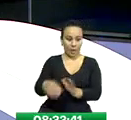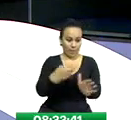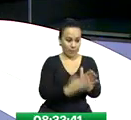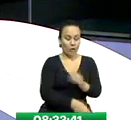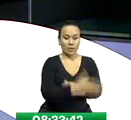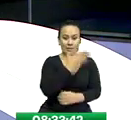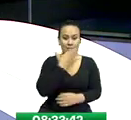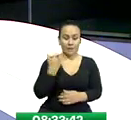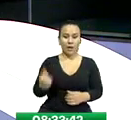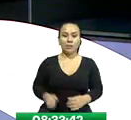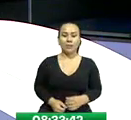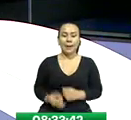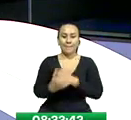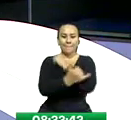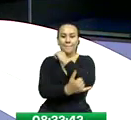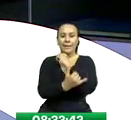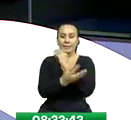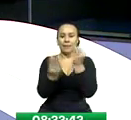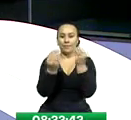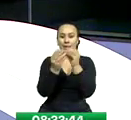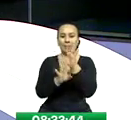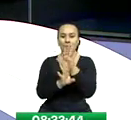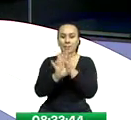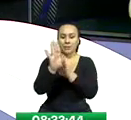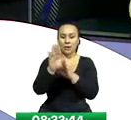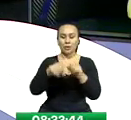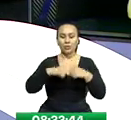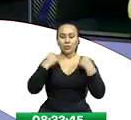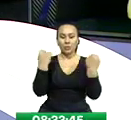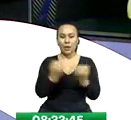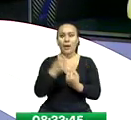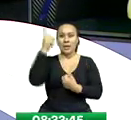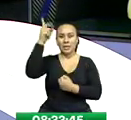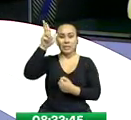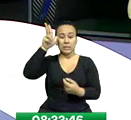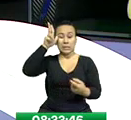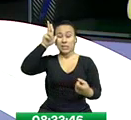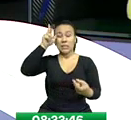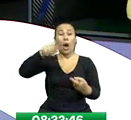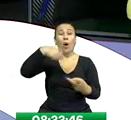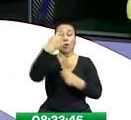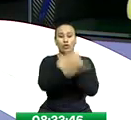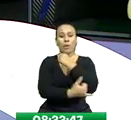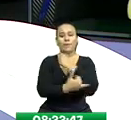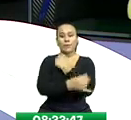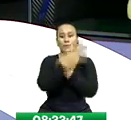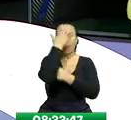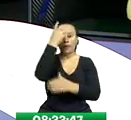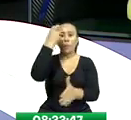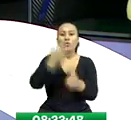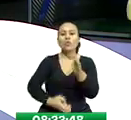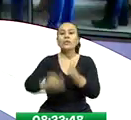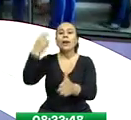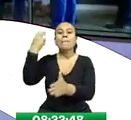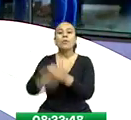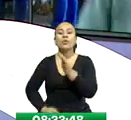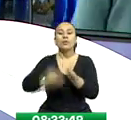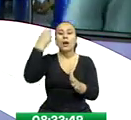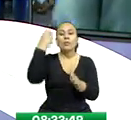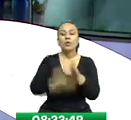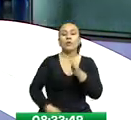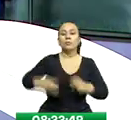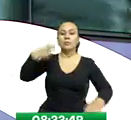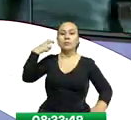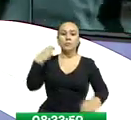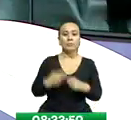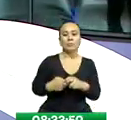en el mundo que más desarrollo han encontrado, como Singapur, como China y otros más, es sancionando